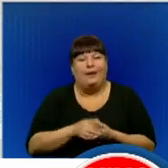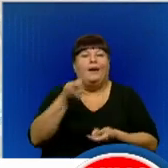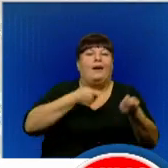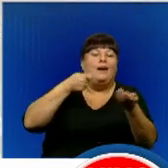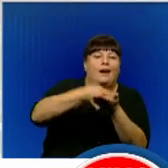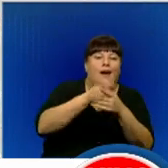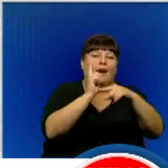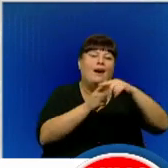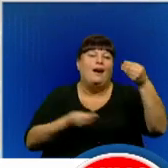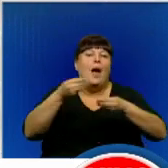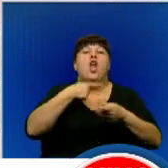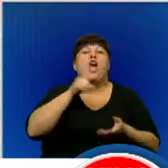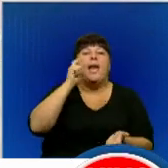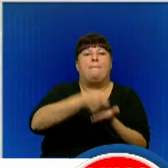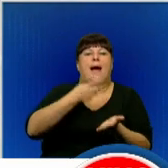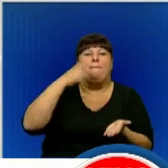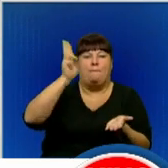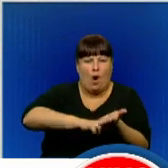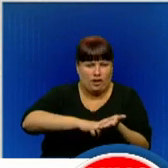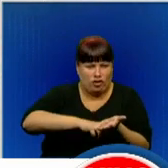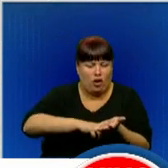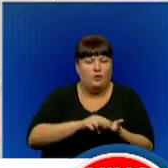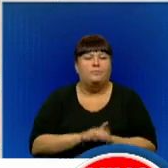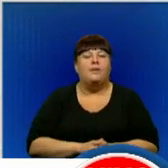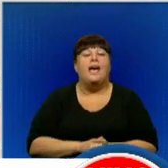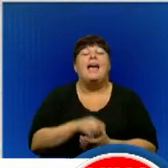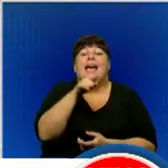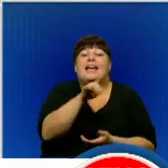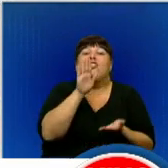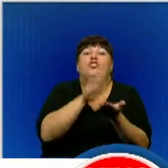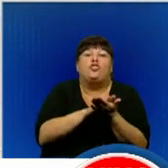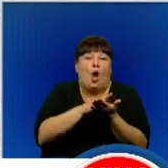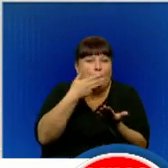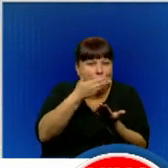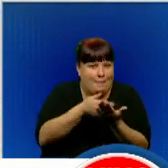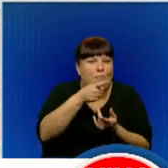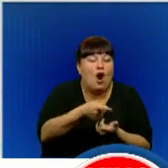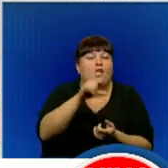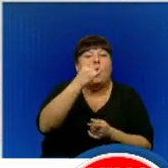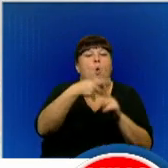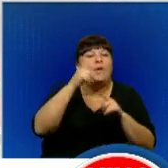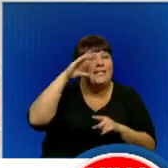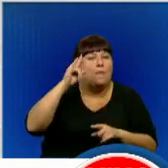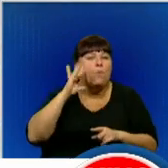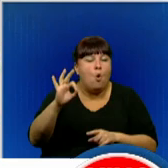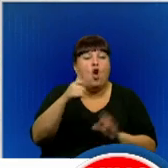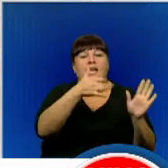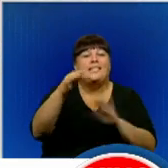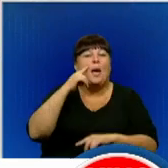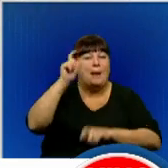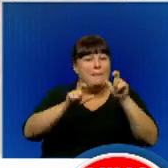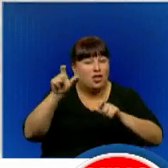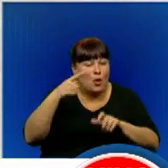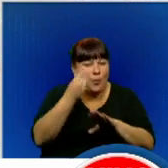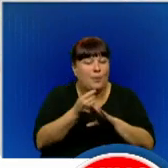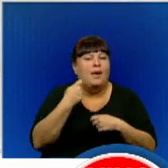contables creadas para evadir impuestos eso sobre el papel por eso luxemburgo con 600 mil habitantes dice